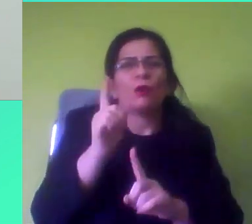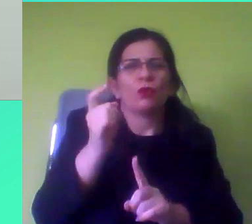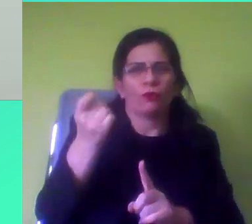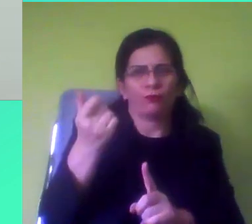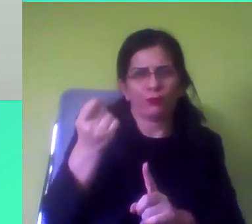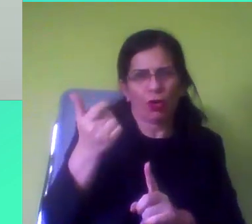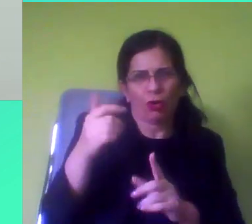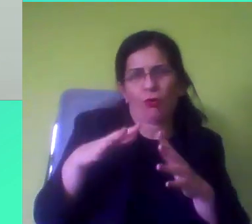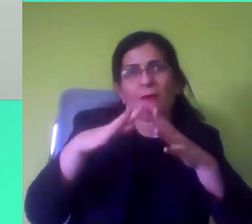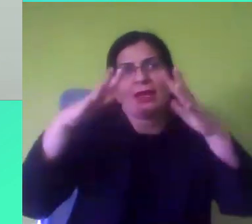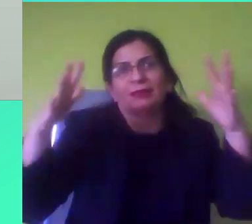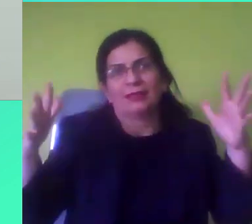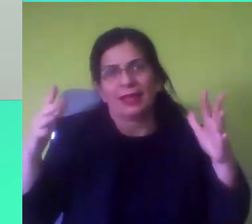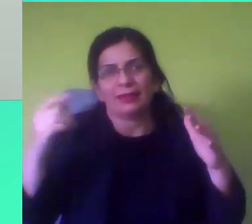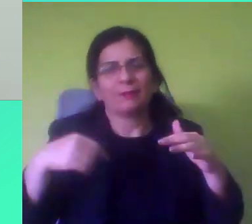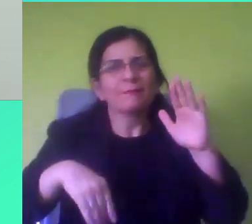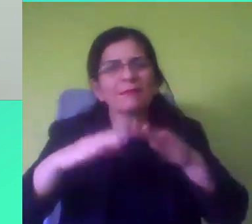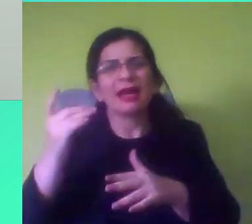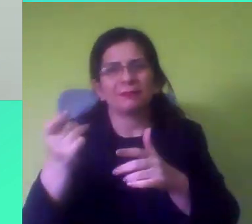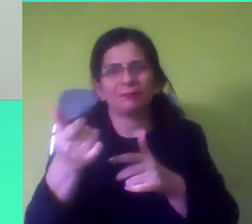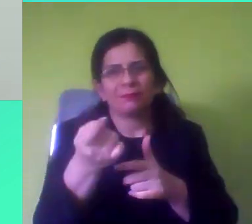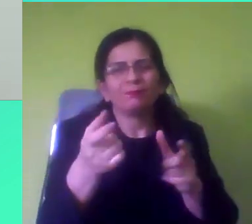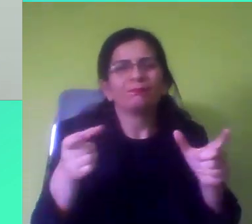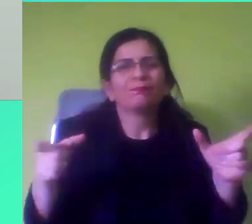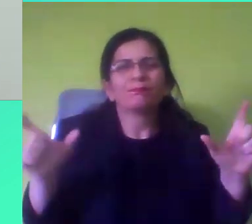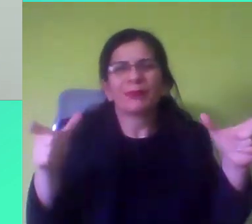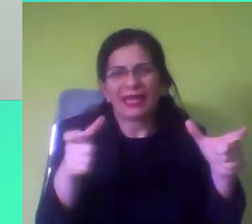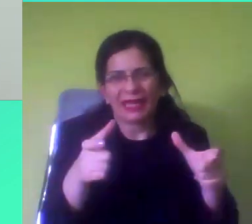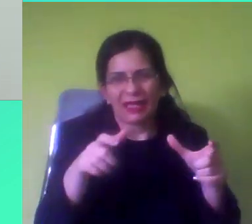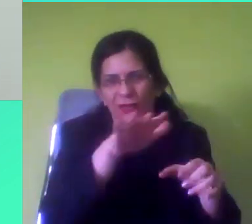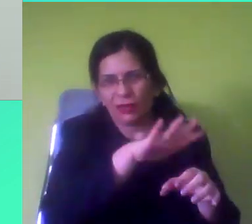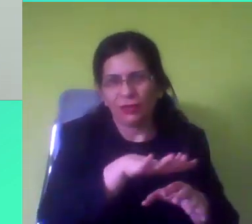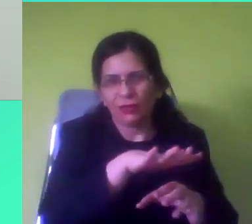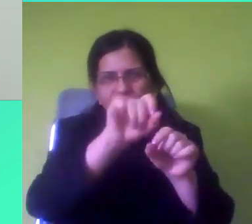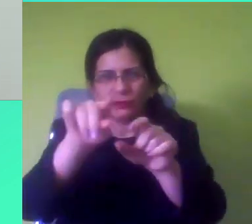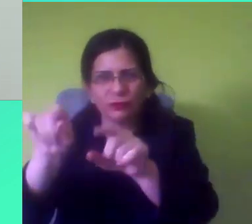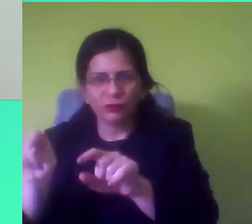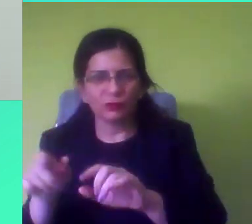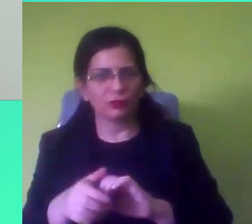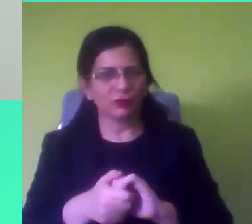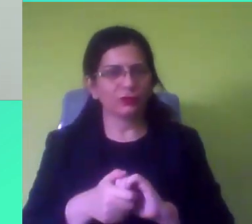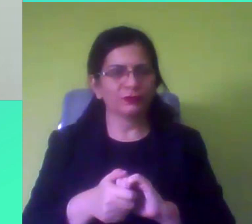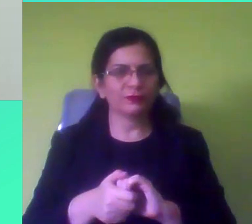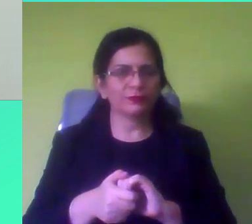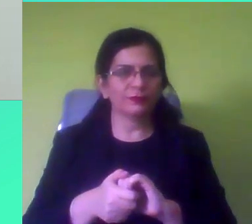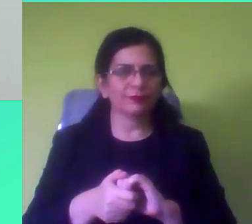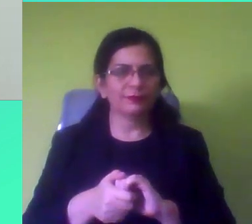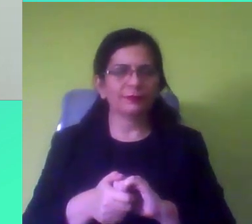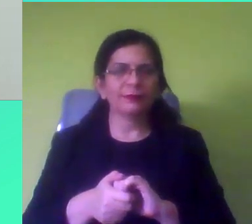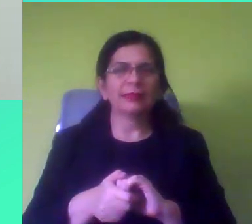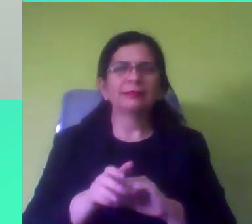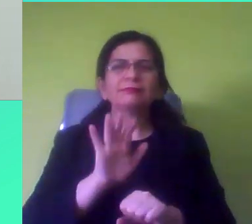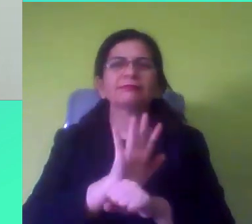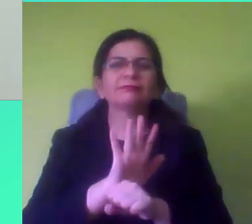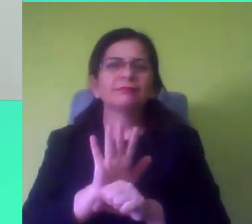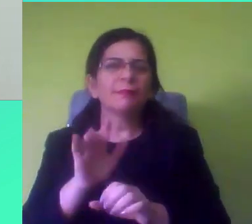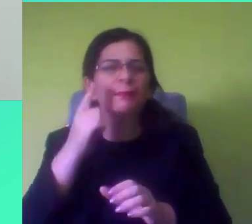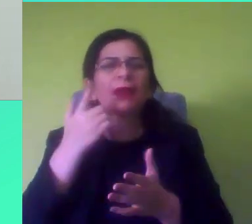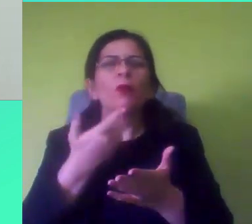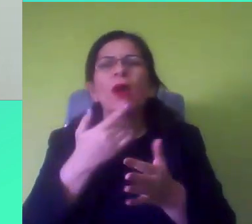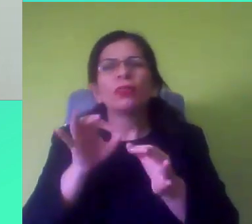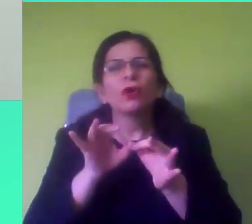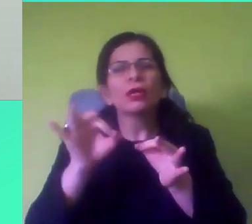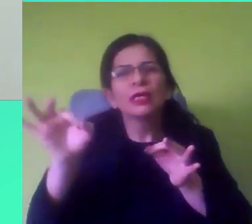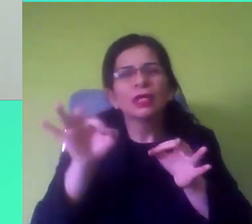que cubren el mayor área inventariada. Y para tener una equivalencia en número de cuánto sería esta superficie en